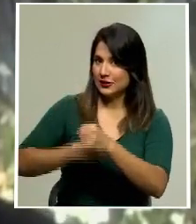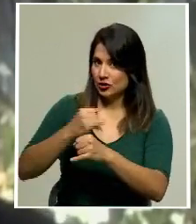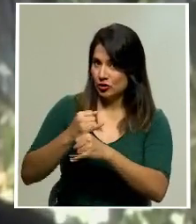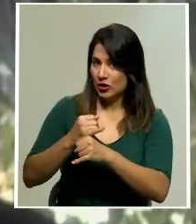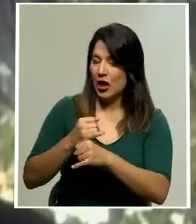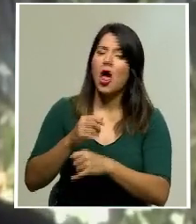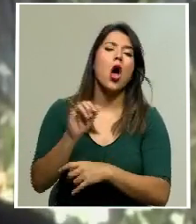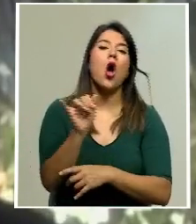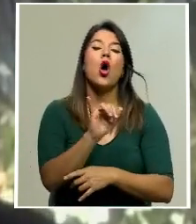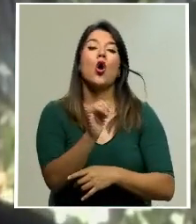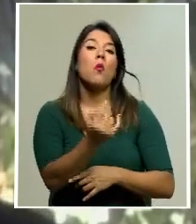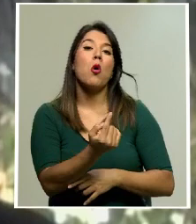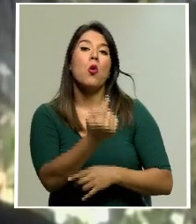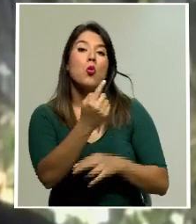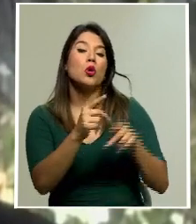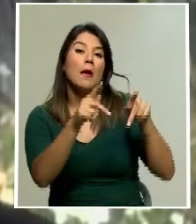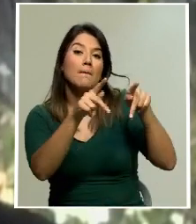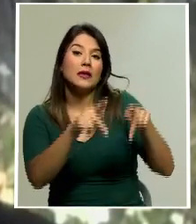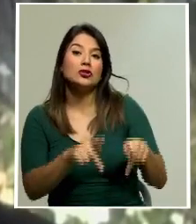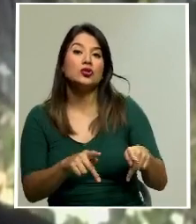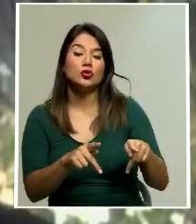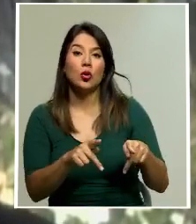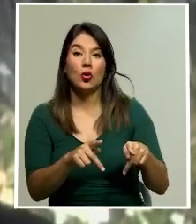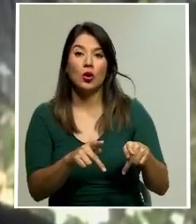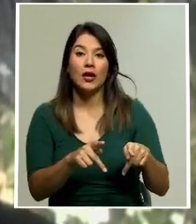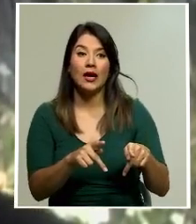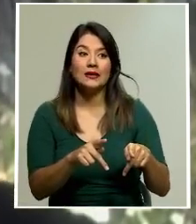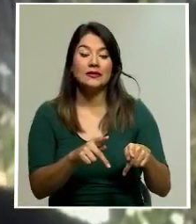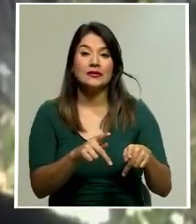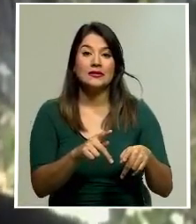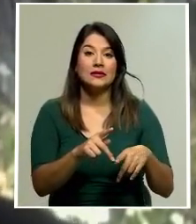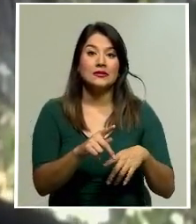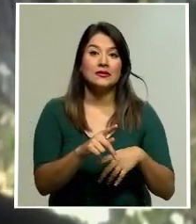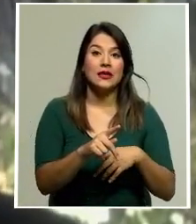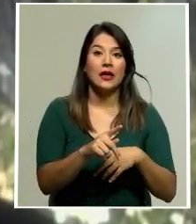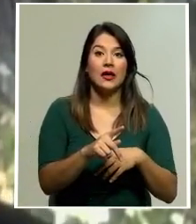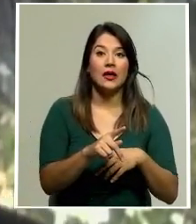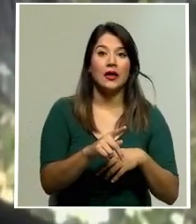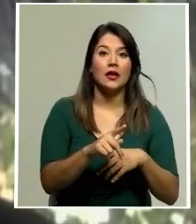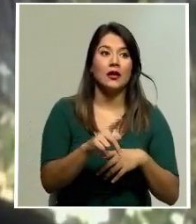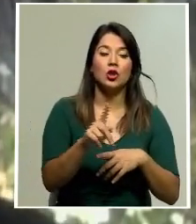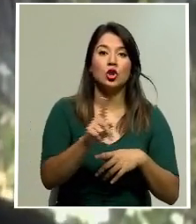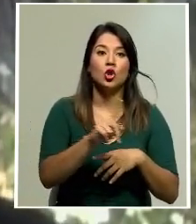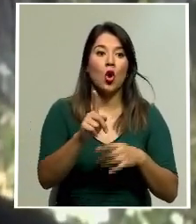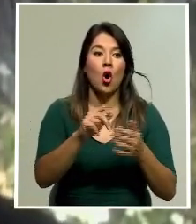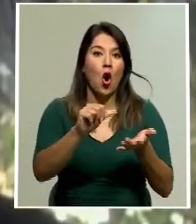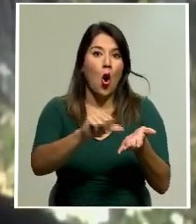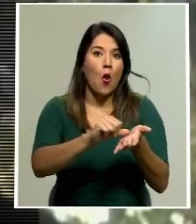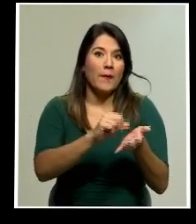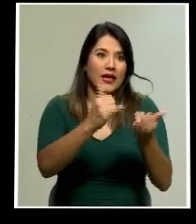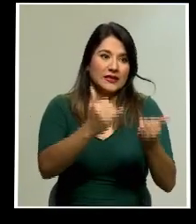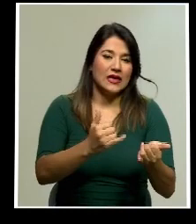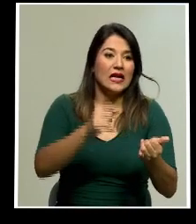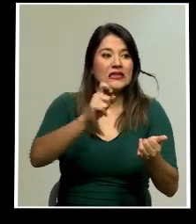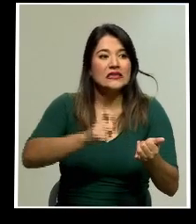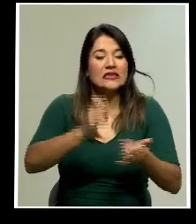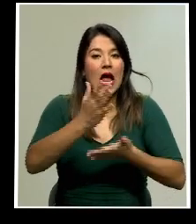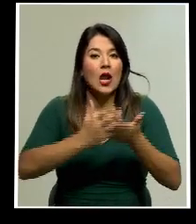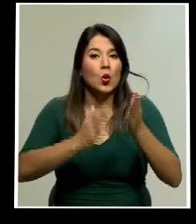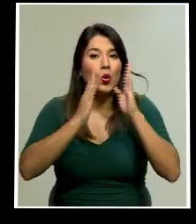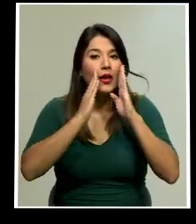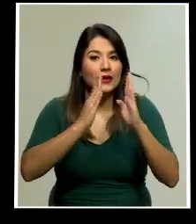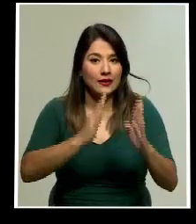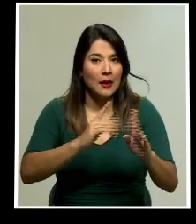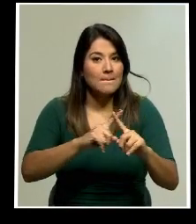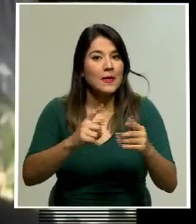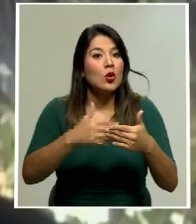persona a la que no van a meter a la sala de operaciones ya necesita un torniquete. Pero alguien va a tener que operarle